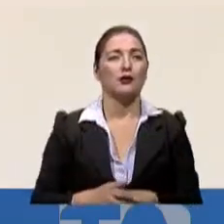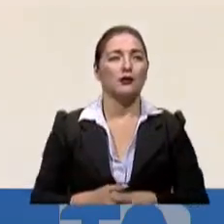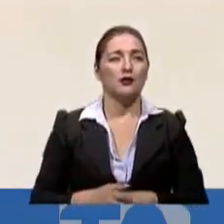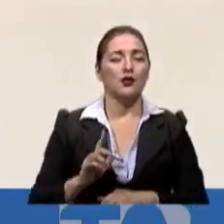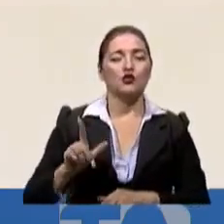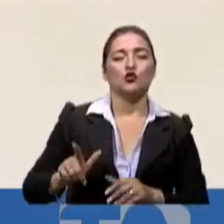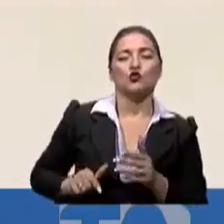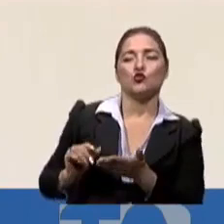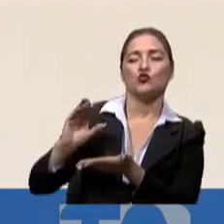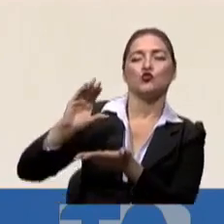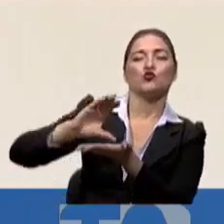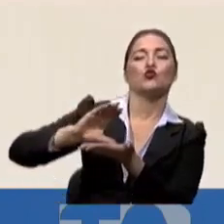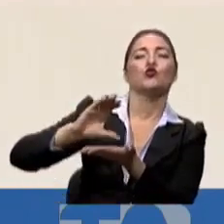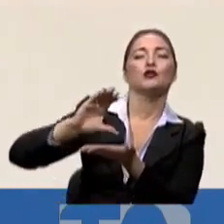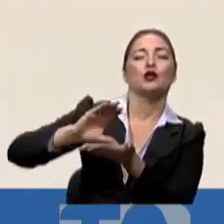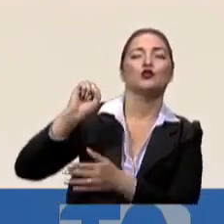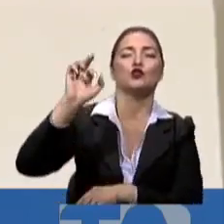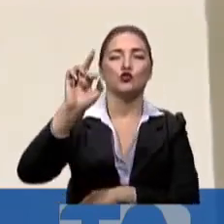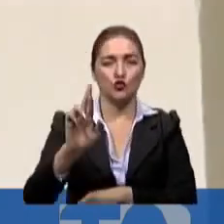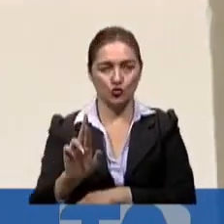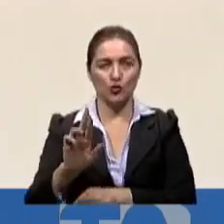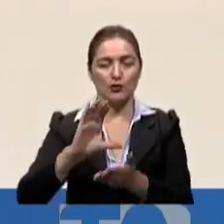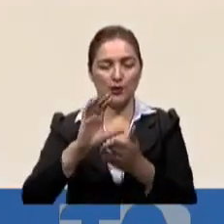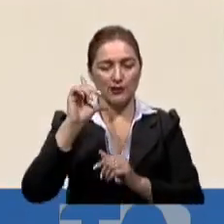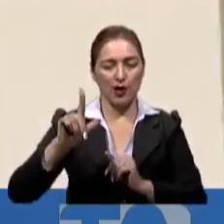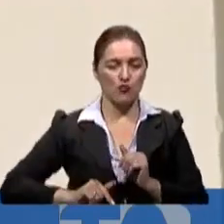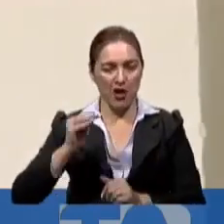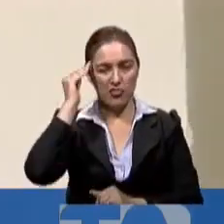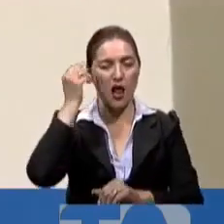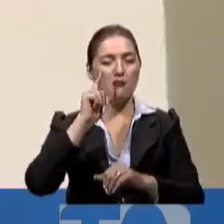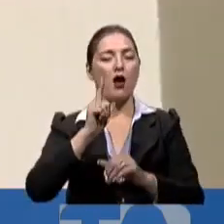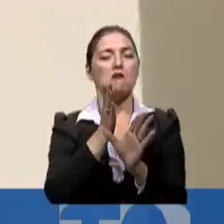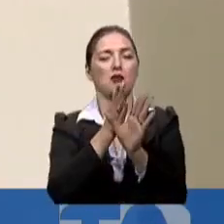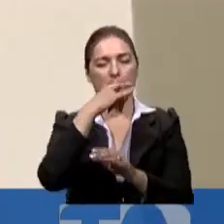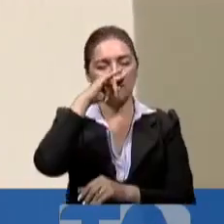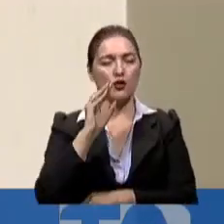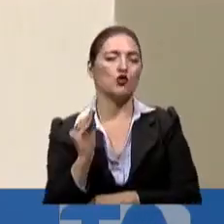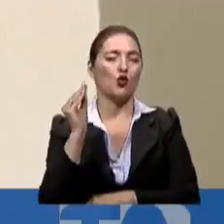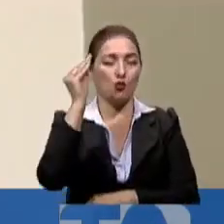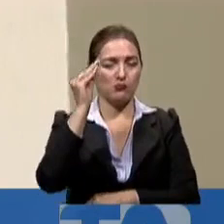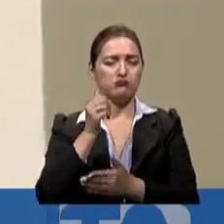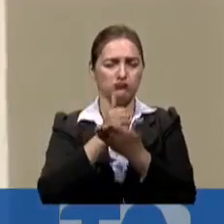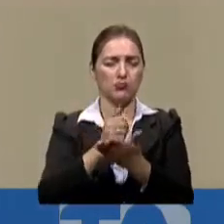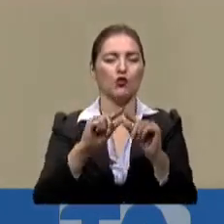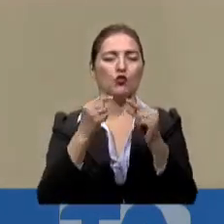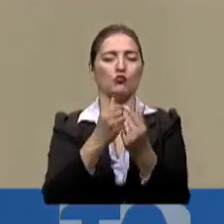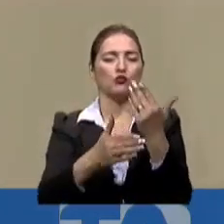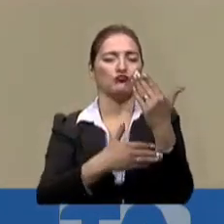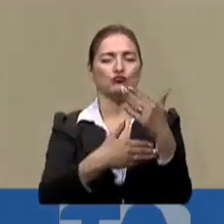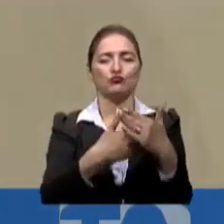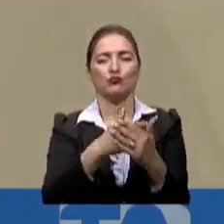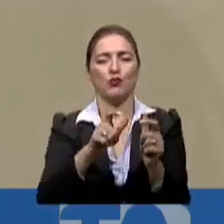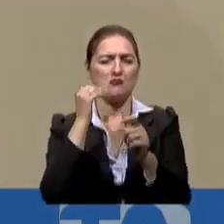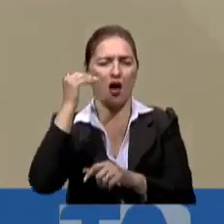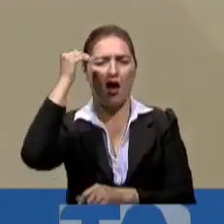salud Sur con la el centro ambulatorio de salud mental que beneficia especialmente a niños adolescentes pero sí a todo grupo etario pueden